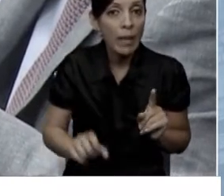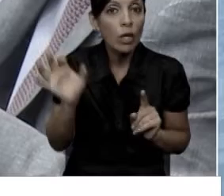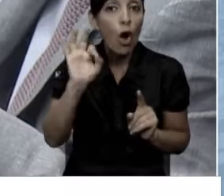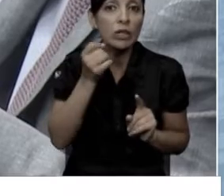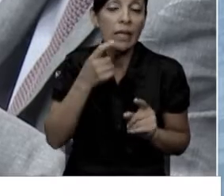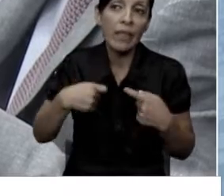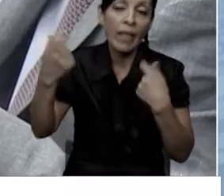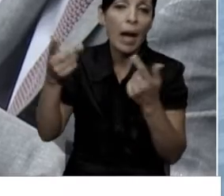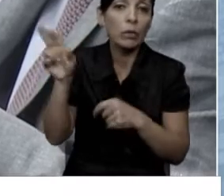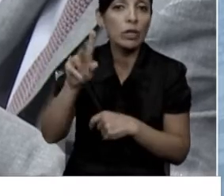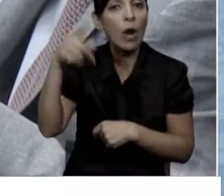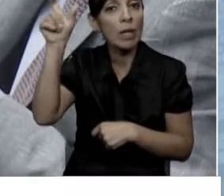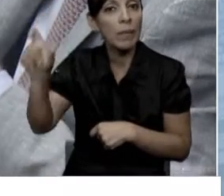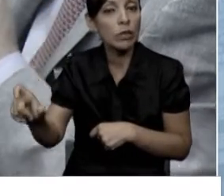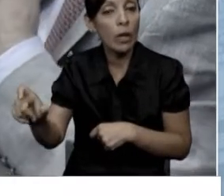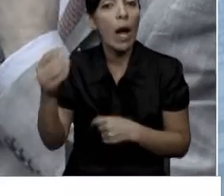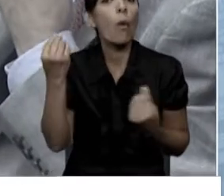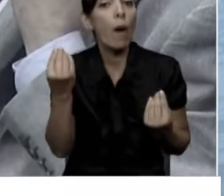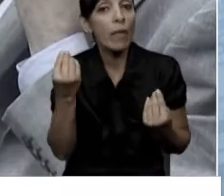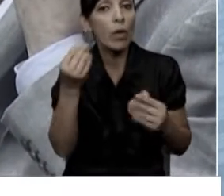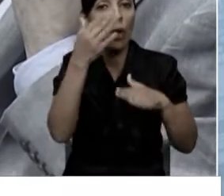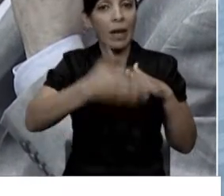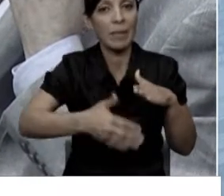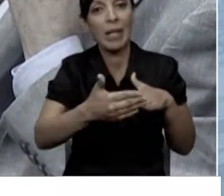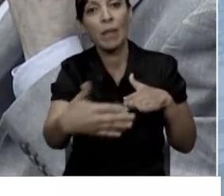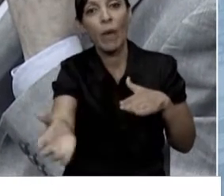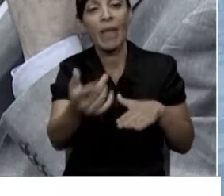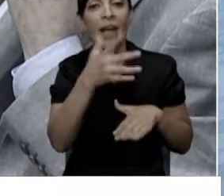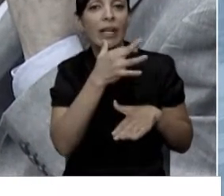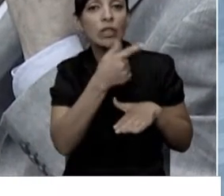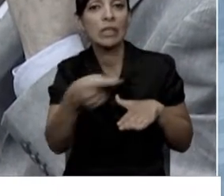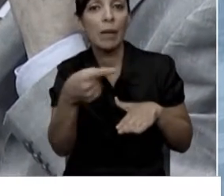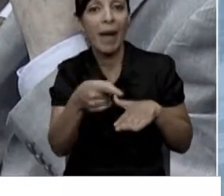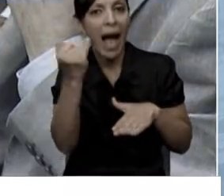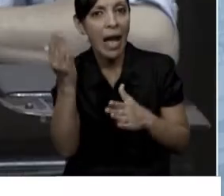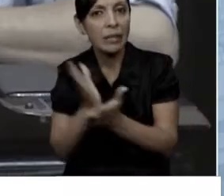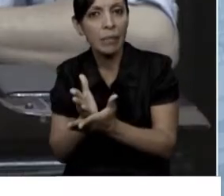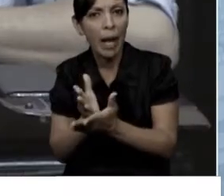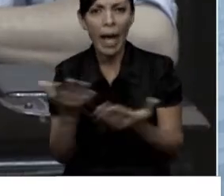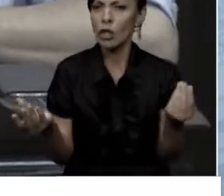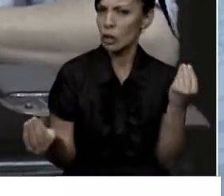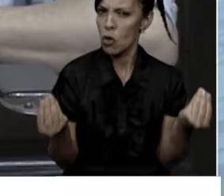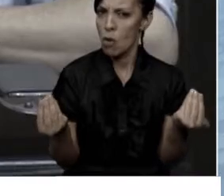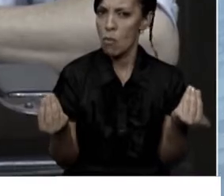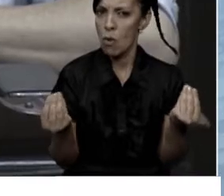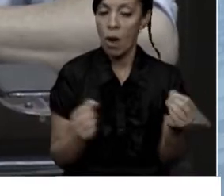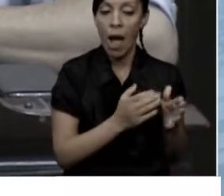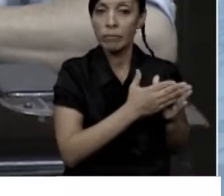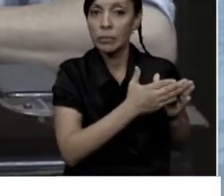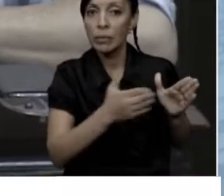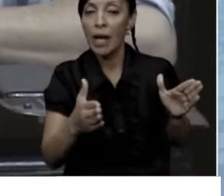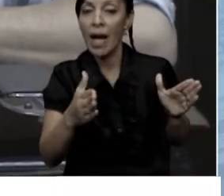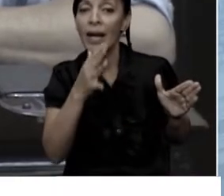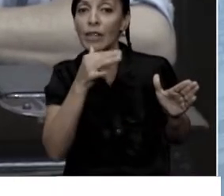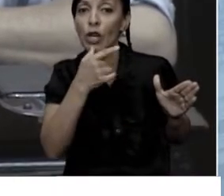lo haga, pasado las 14 semanas. Entonces, ¿cómo es el tema? ¿Hasta las 14 semanas es un fenómeno?